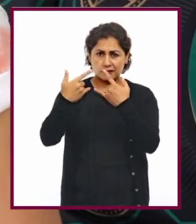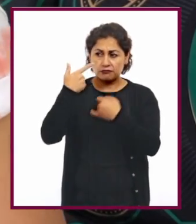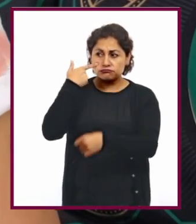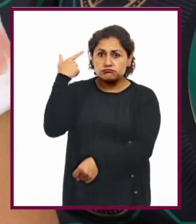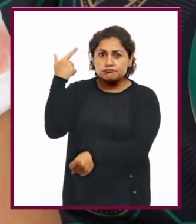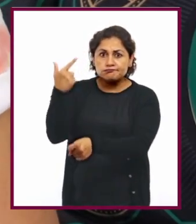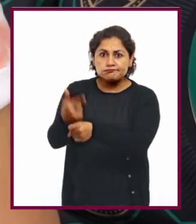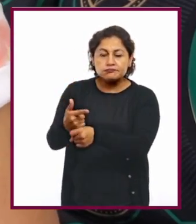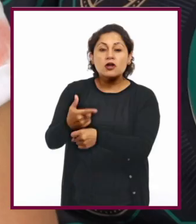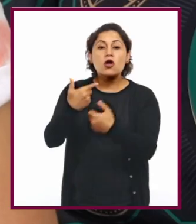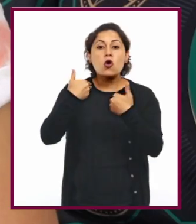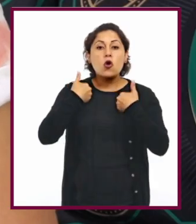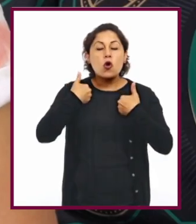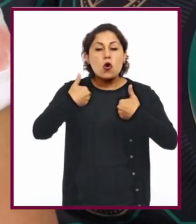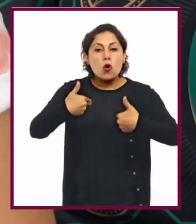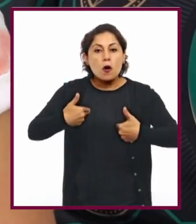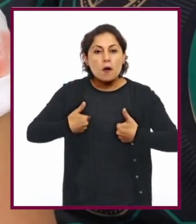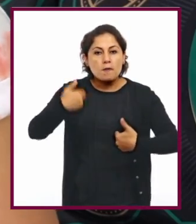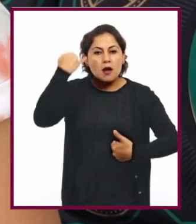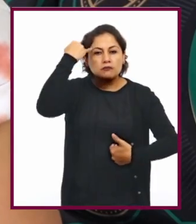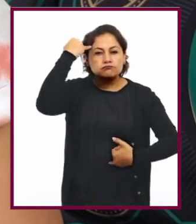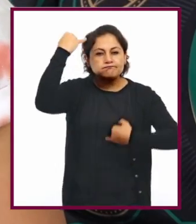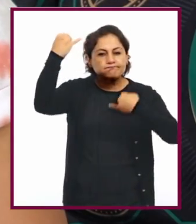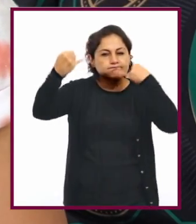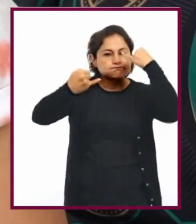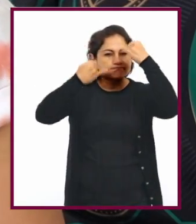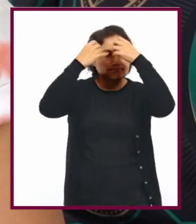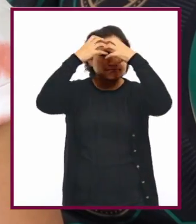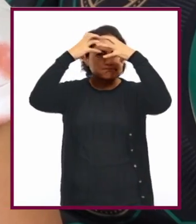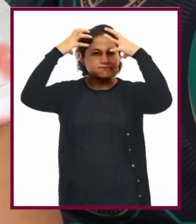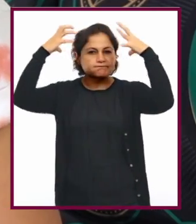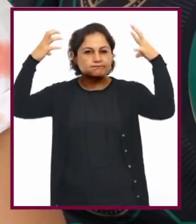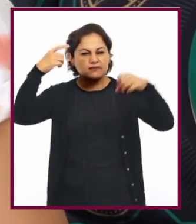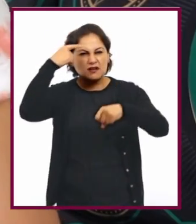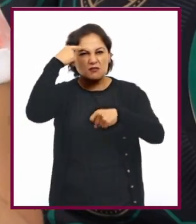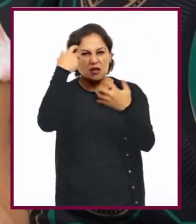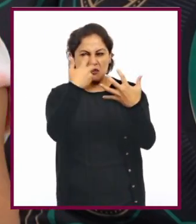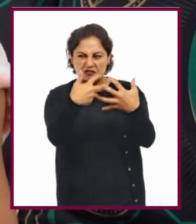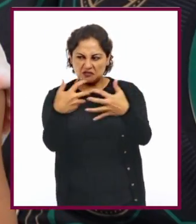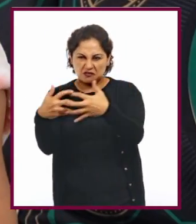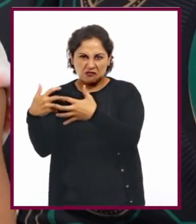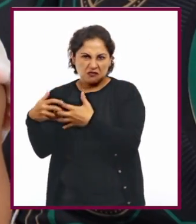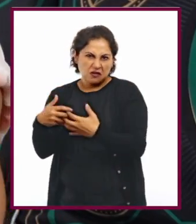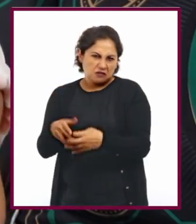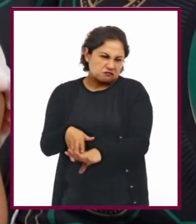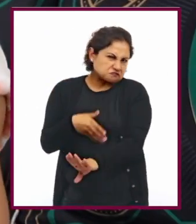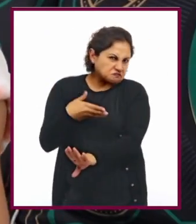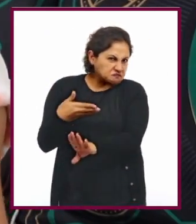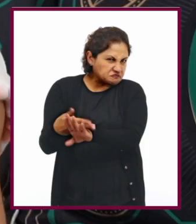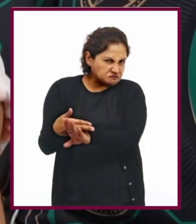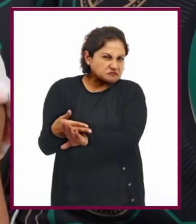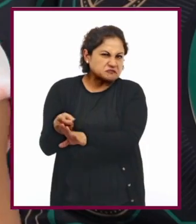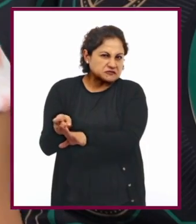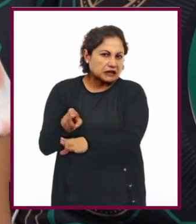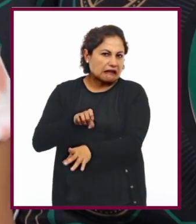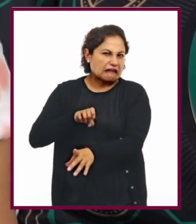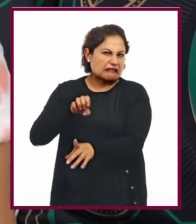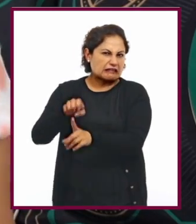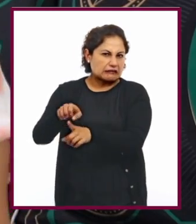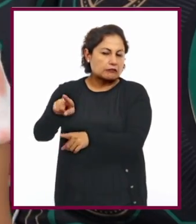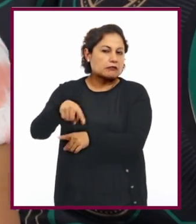comprobado que el hombre ha utilizado su imaginación para crear armas de tortura y de destrucción contra el